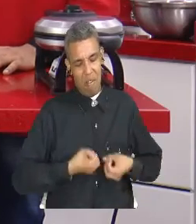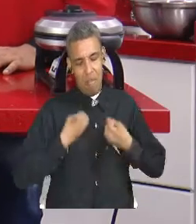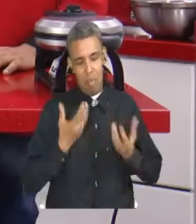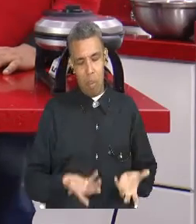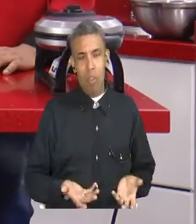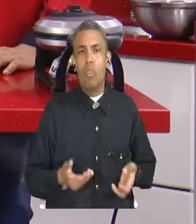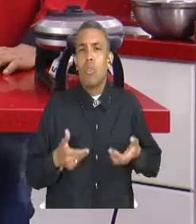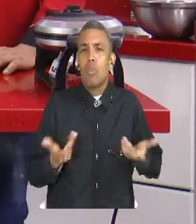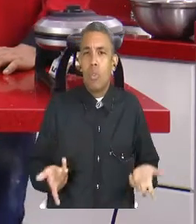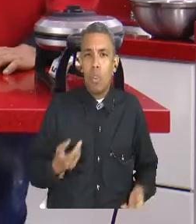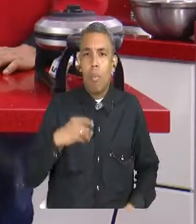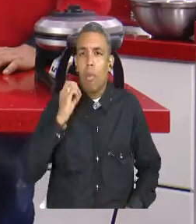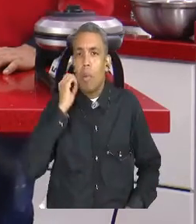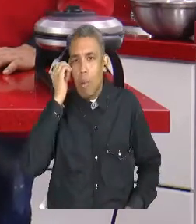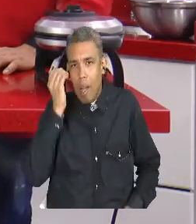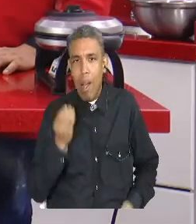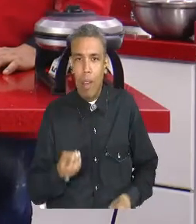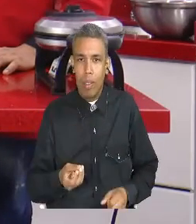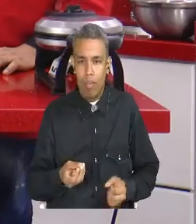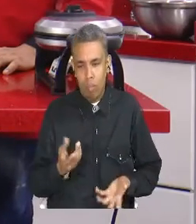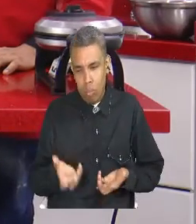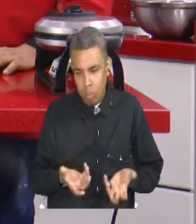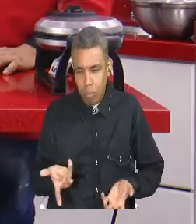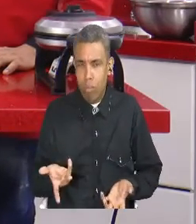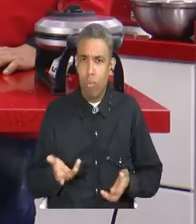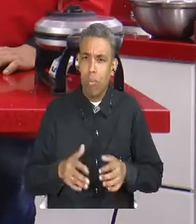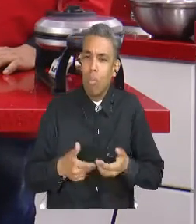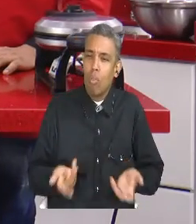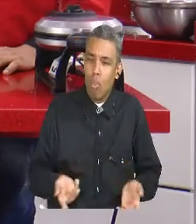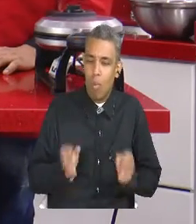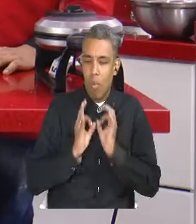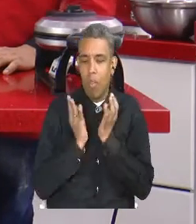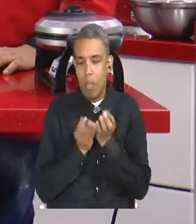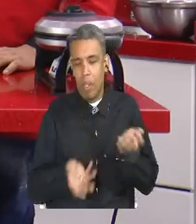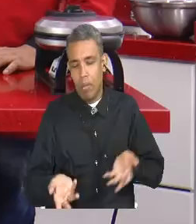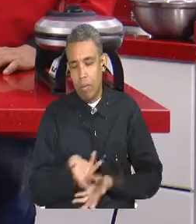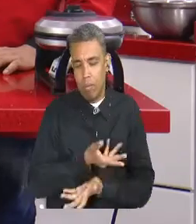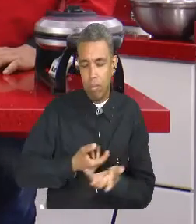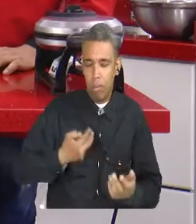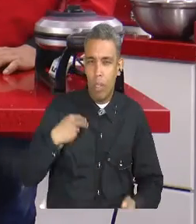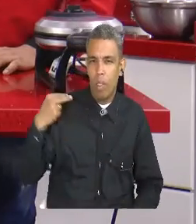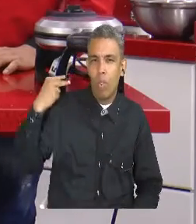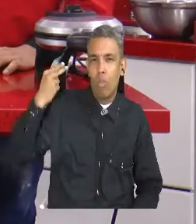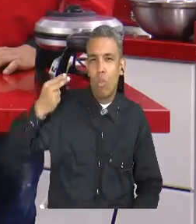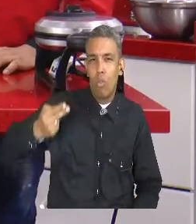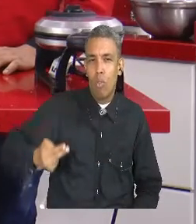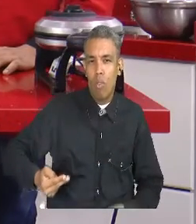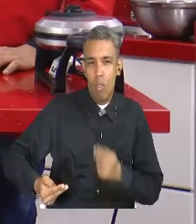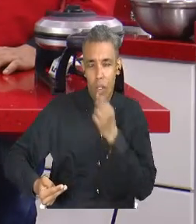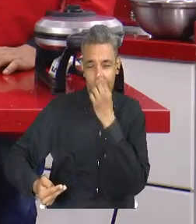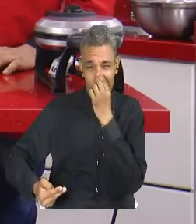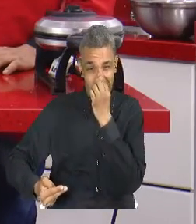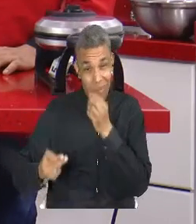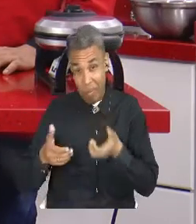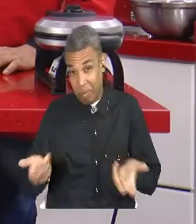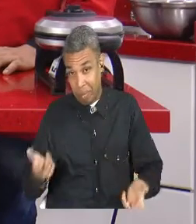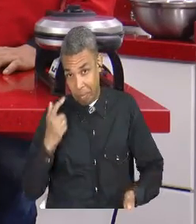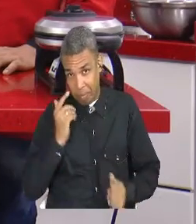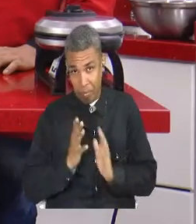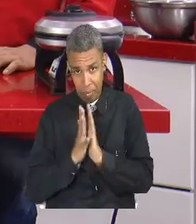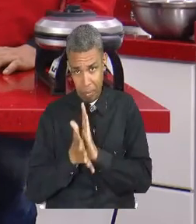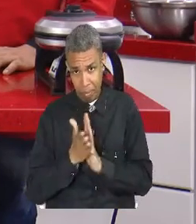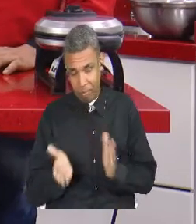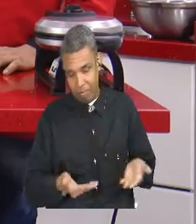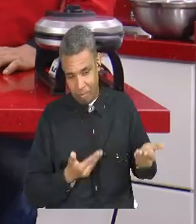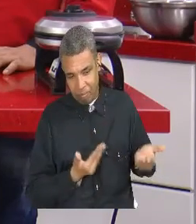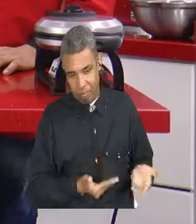Jenny detrás de sus labores para poder tener un poquito más de conocimiento en realidad de cómo es ella, por decirlo de esta forma, desde su casa?